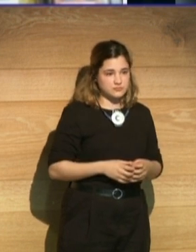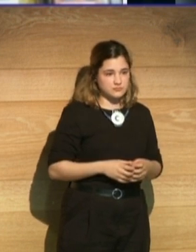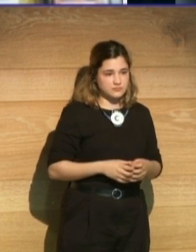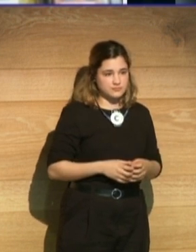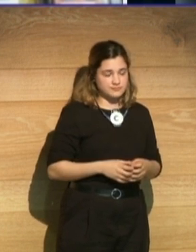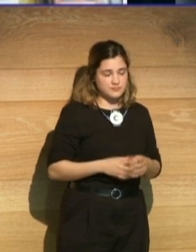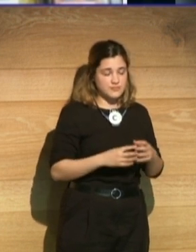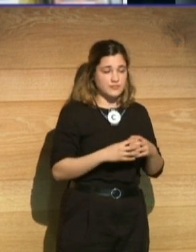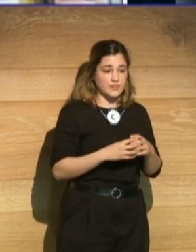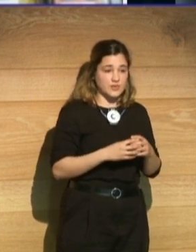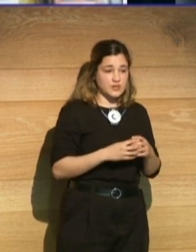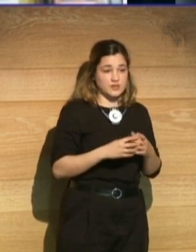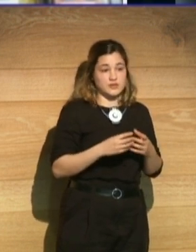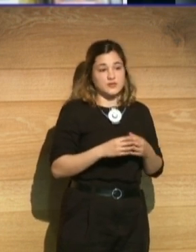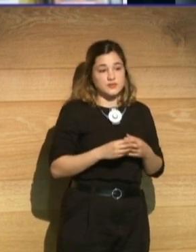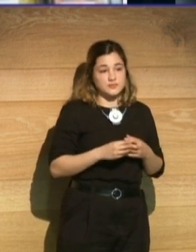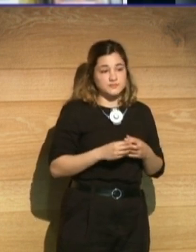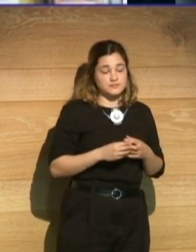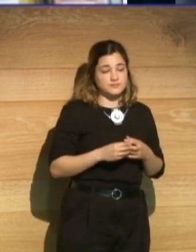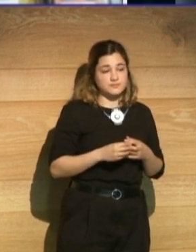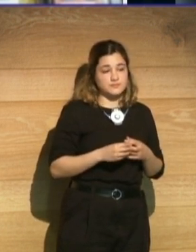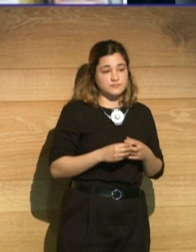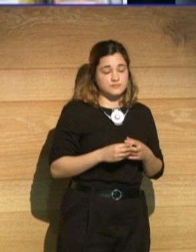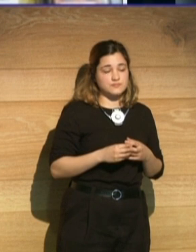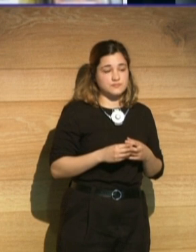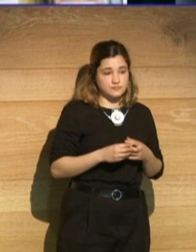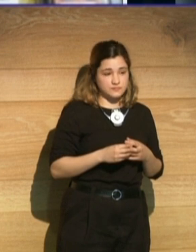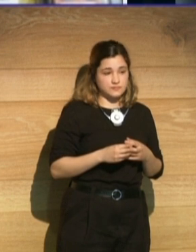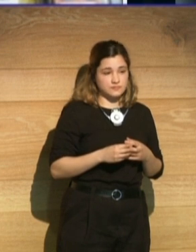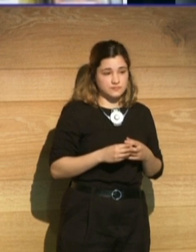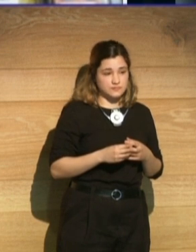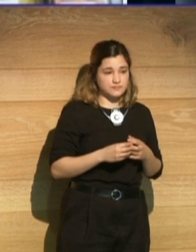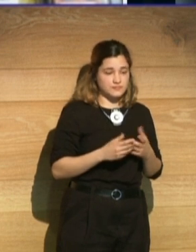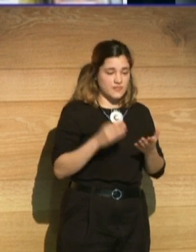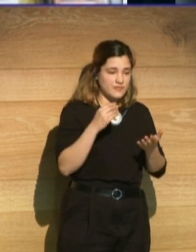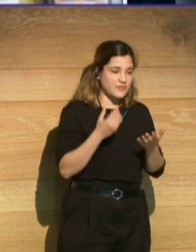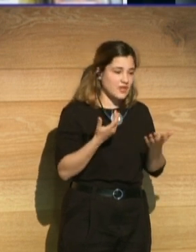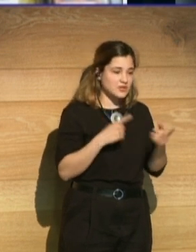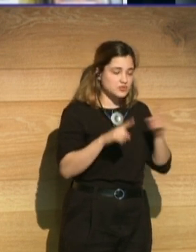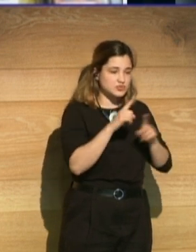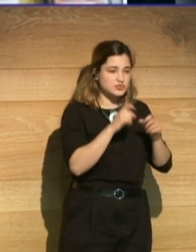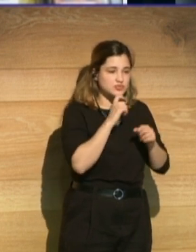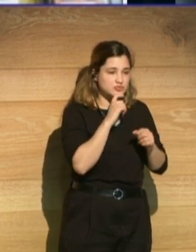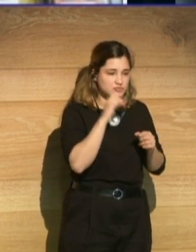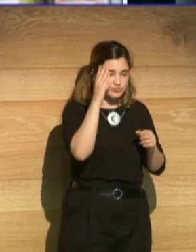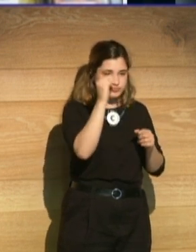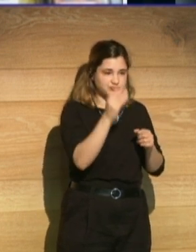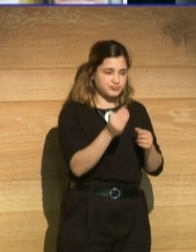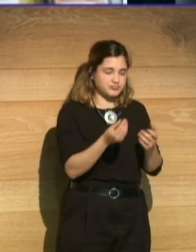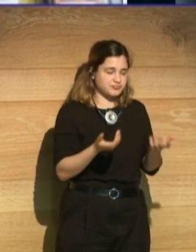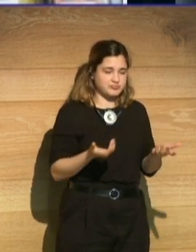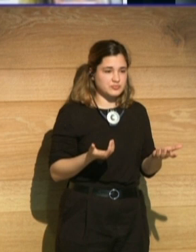política, pues poniendo en el centro el cuerpo, no la vibración física, no el intelecto. Esto no es trivial, es algo